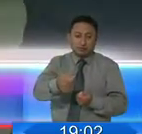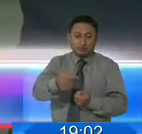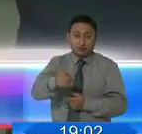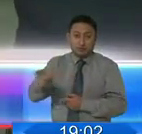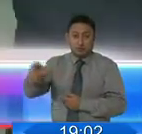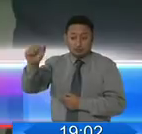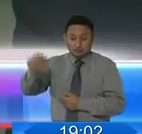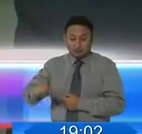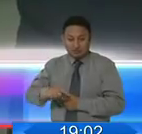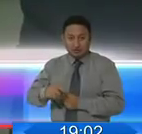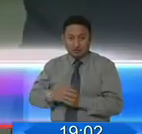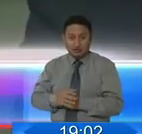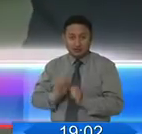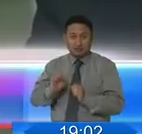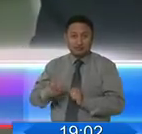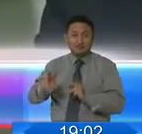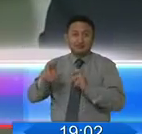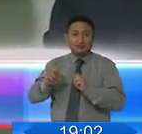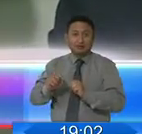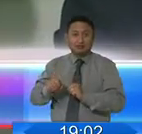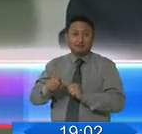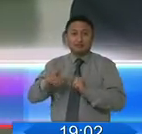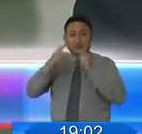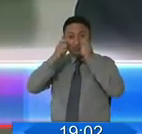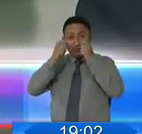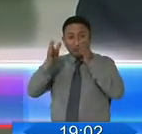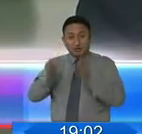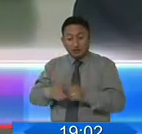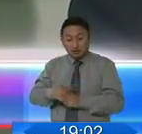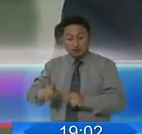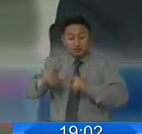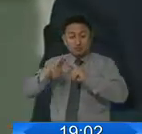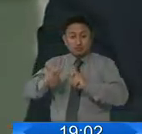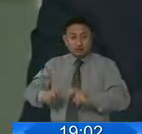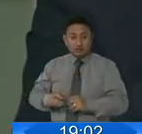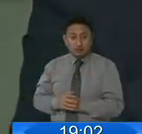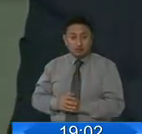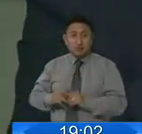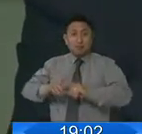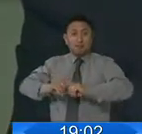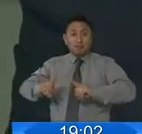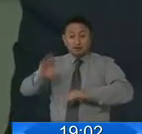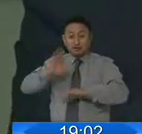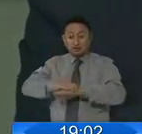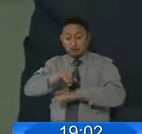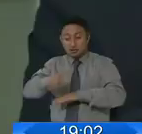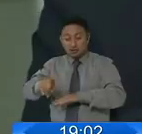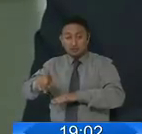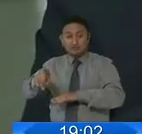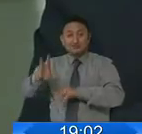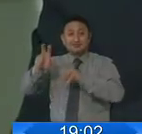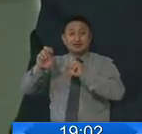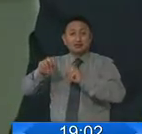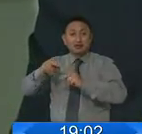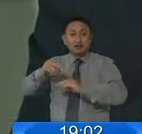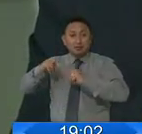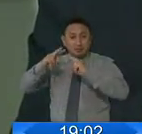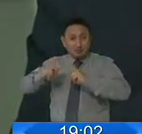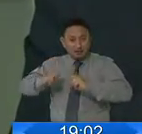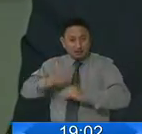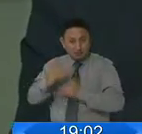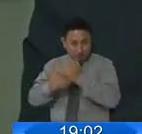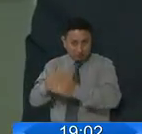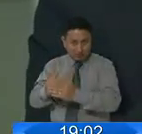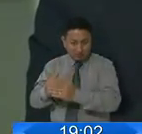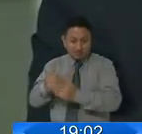están obras obran en el expediente de la fiscalía que investiga el caso y que como está bajo la reserva de la indagatoria ellos consideraban